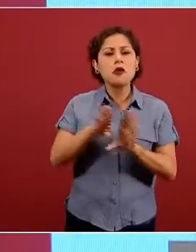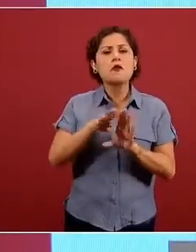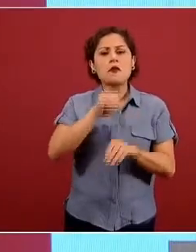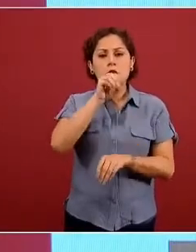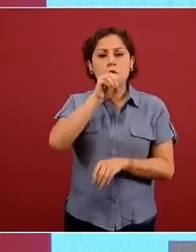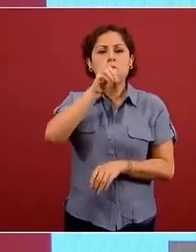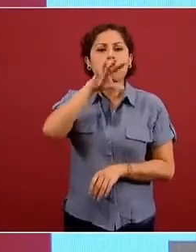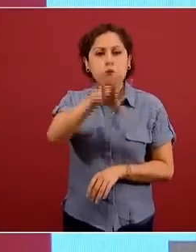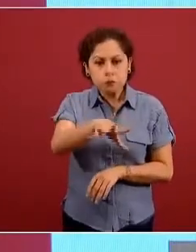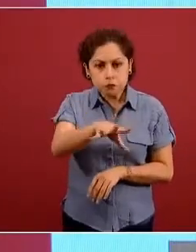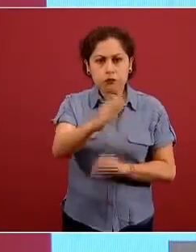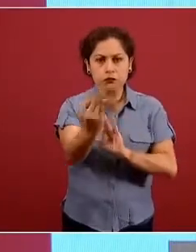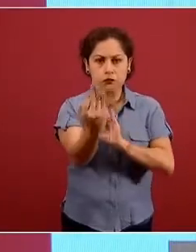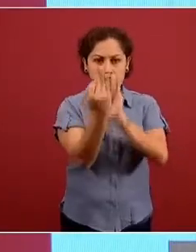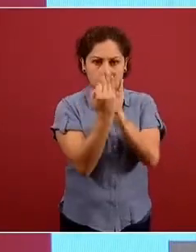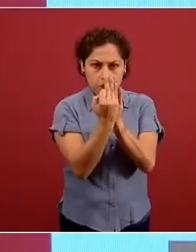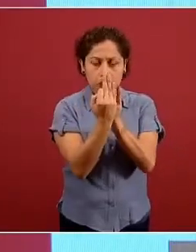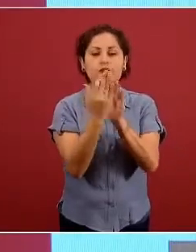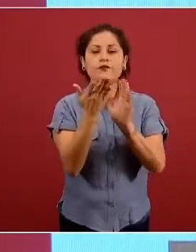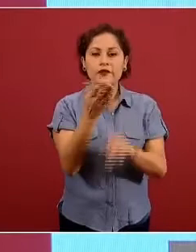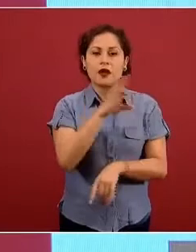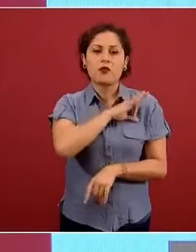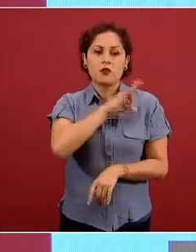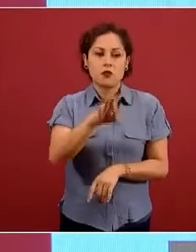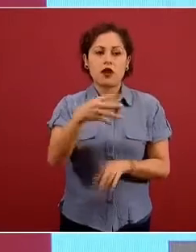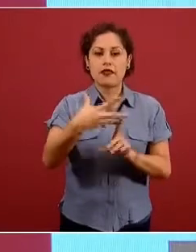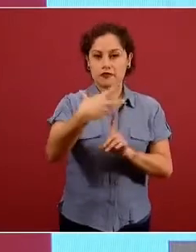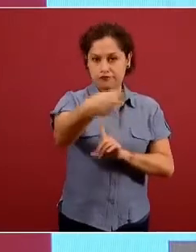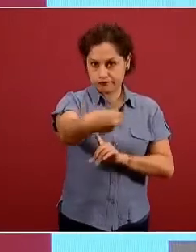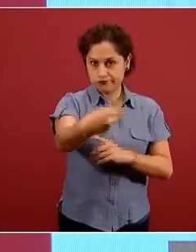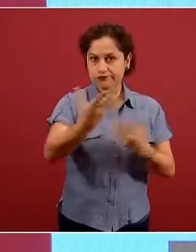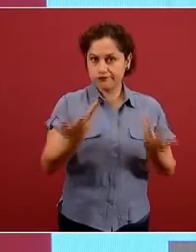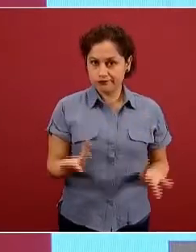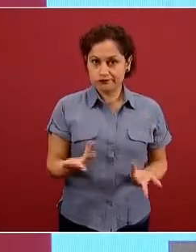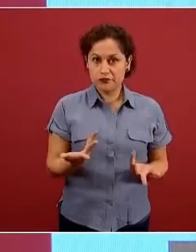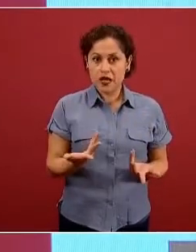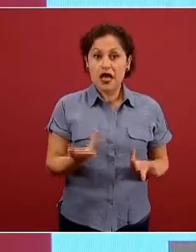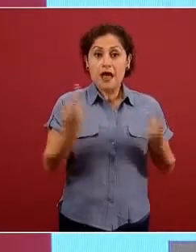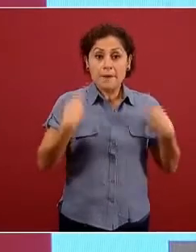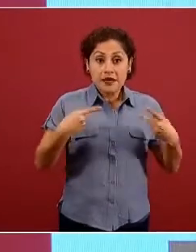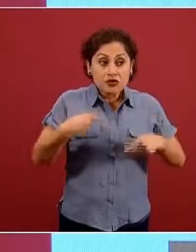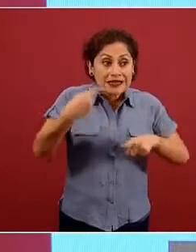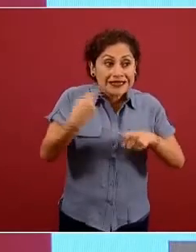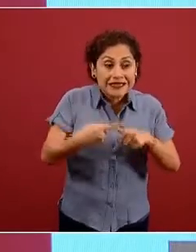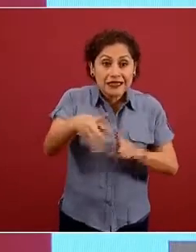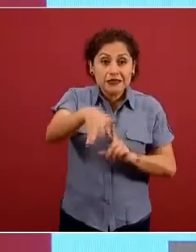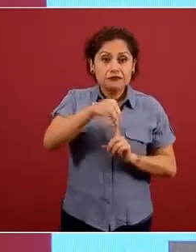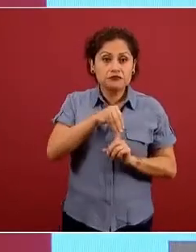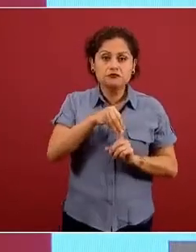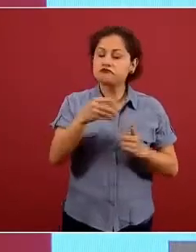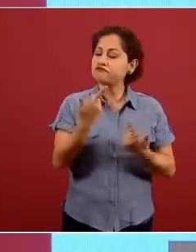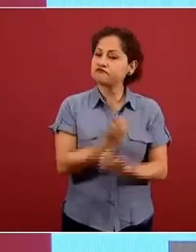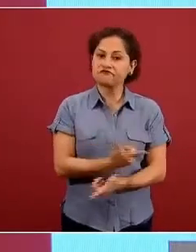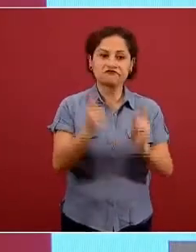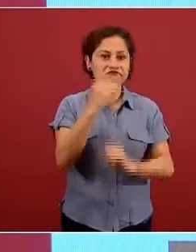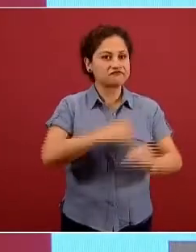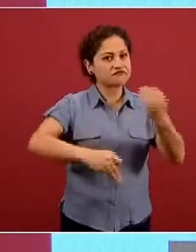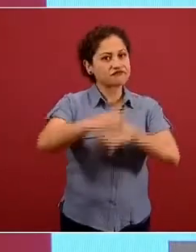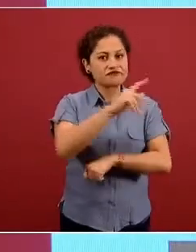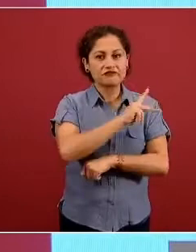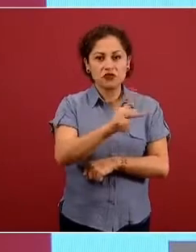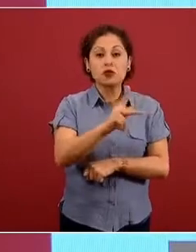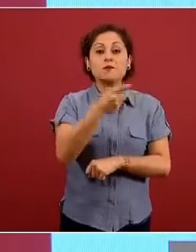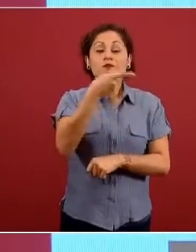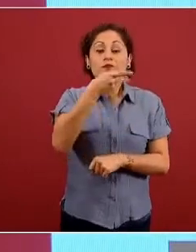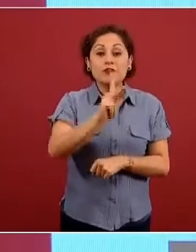cercanía. Y cualquiera puede infectarse, pero además, aunque existe un riesgo mayor de complicarse